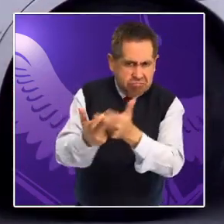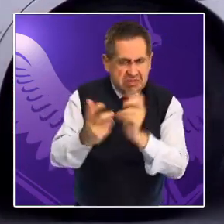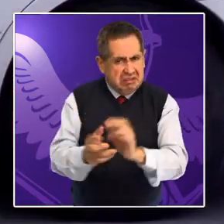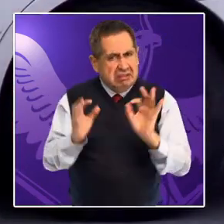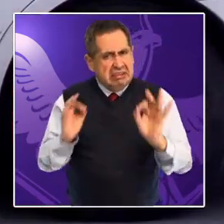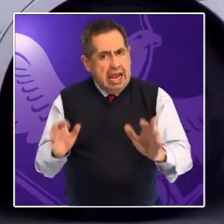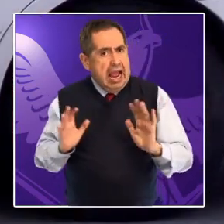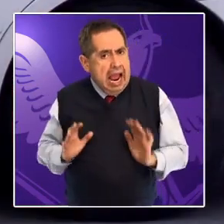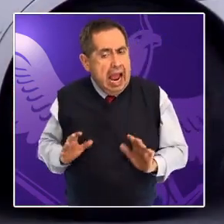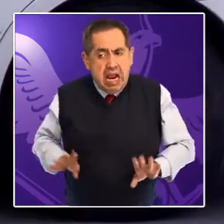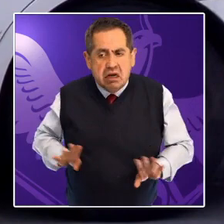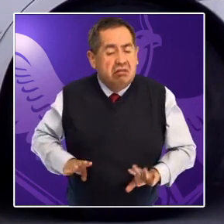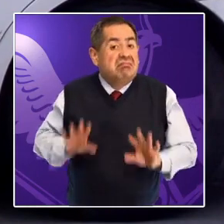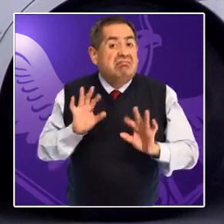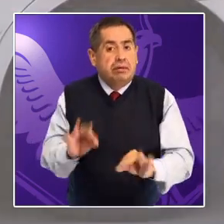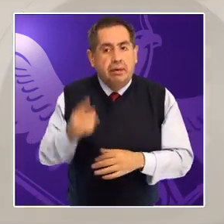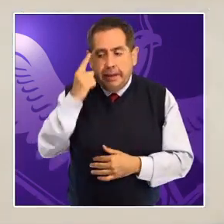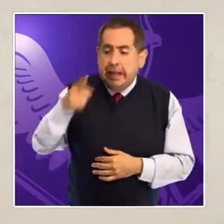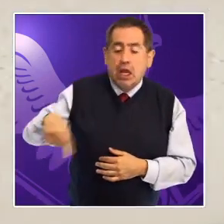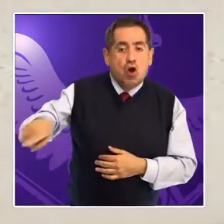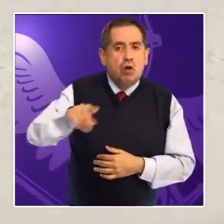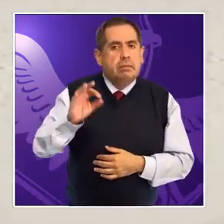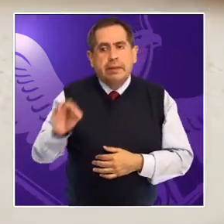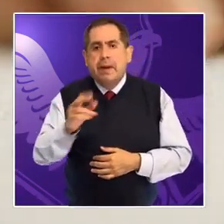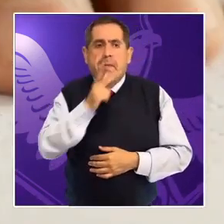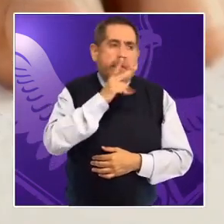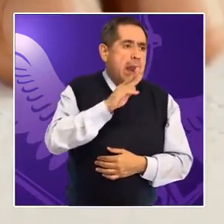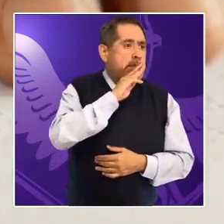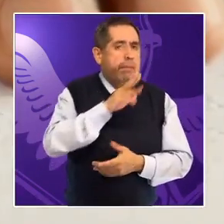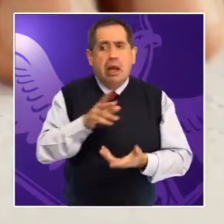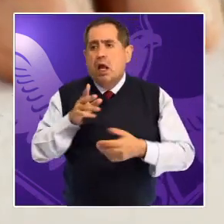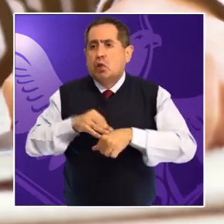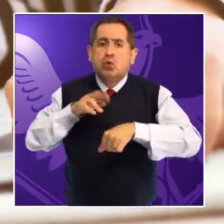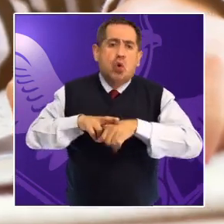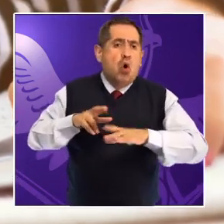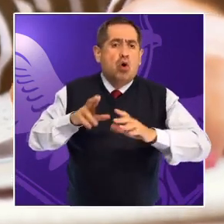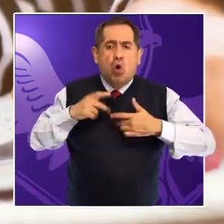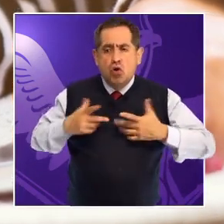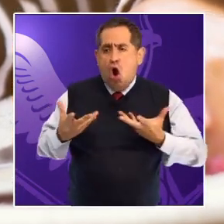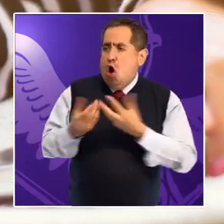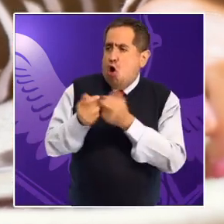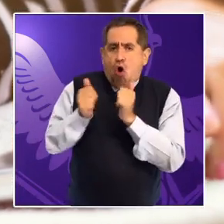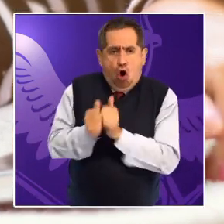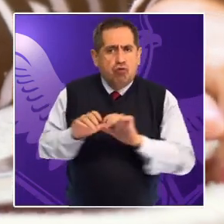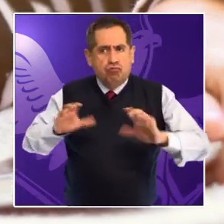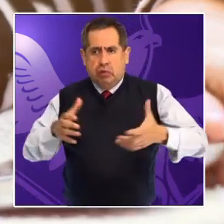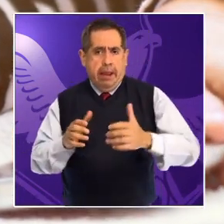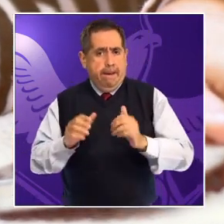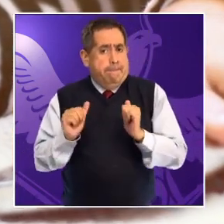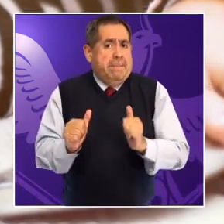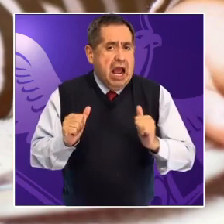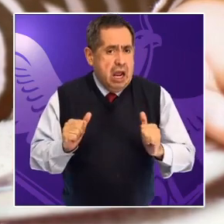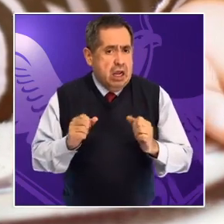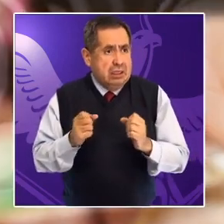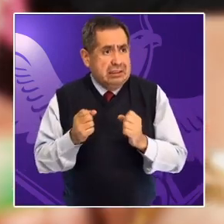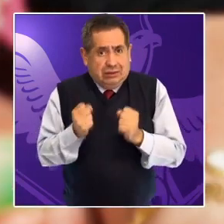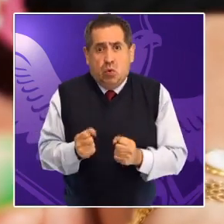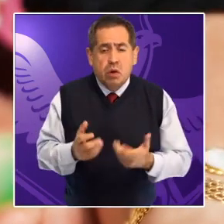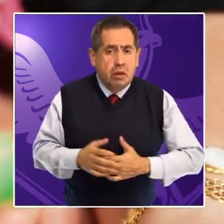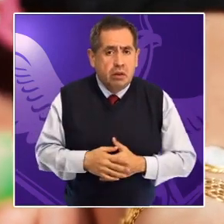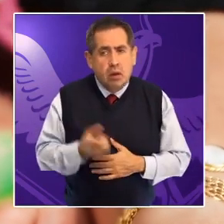pudieran estar en determinado momento padres, madres, tutores, cuidadores, etc. Efectivamente hay muchas mujeres,